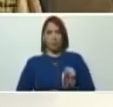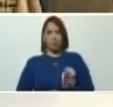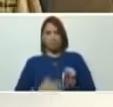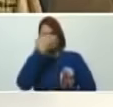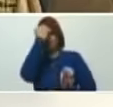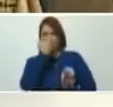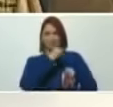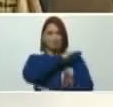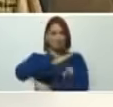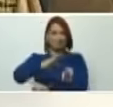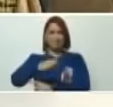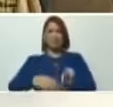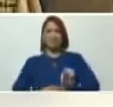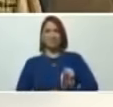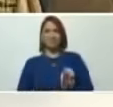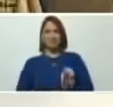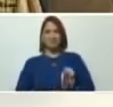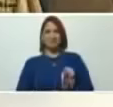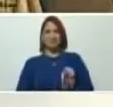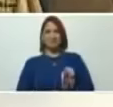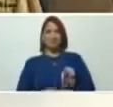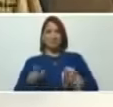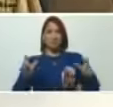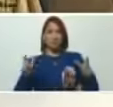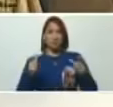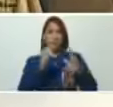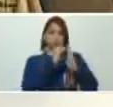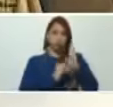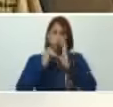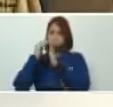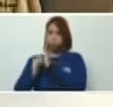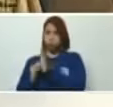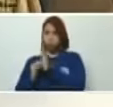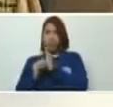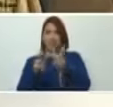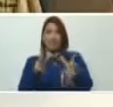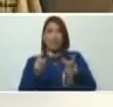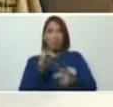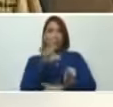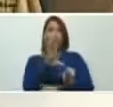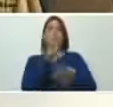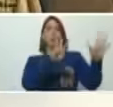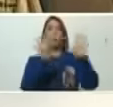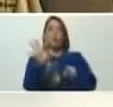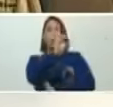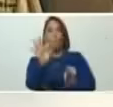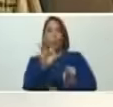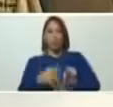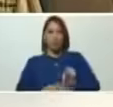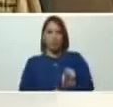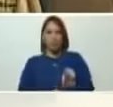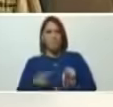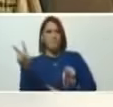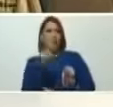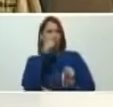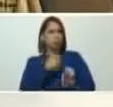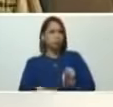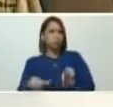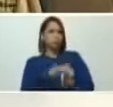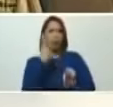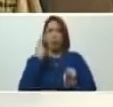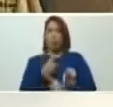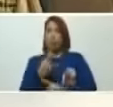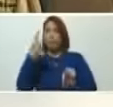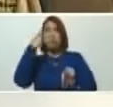sanciones, que redujeron los ingresos del país en un 99%. Los venezolanos y venezolanas tenemos que